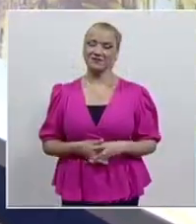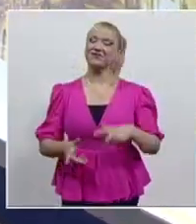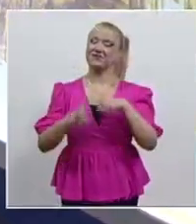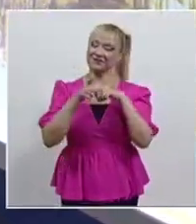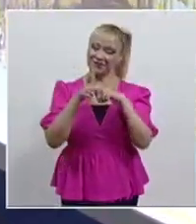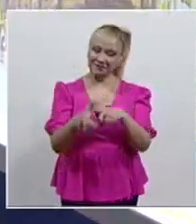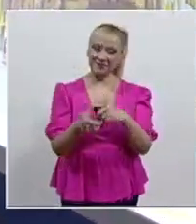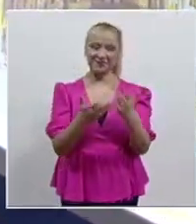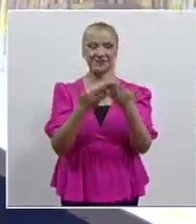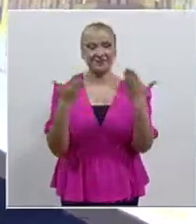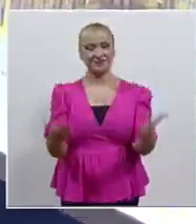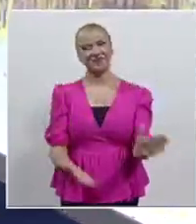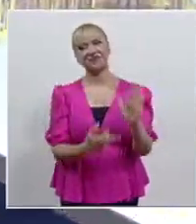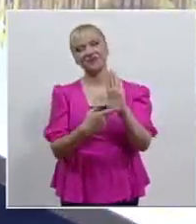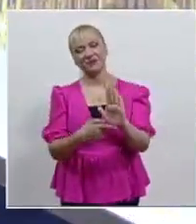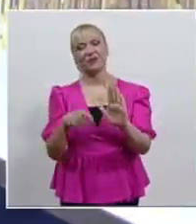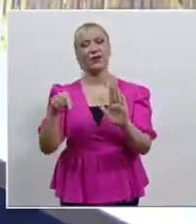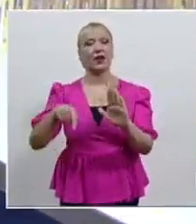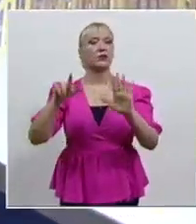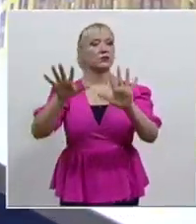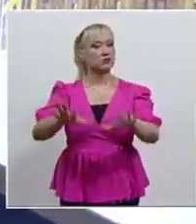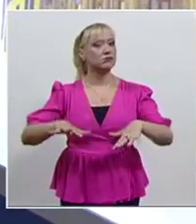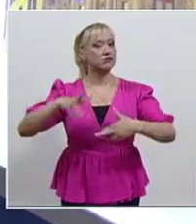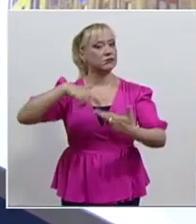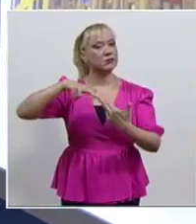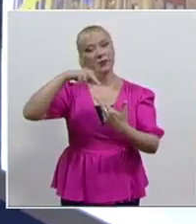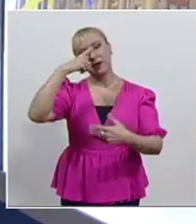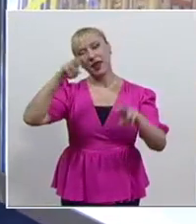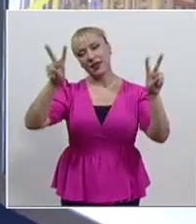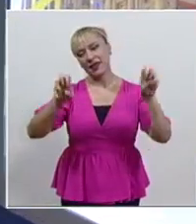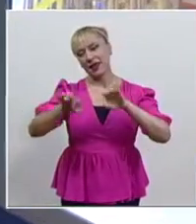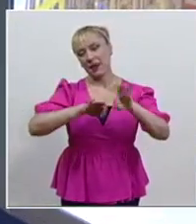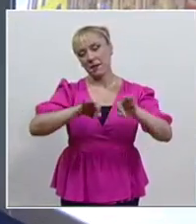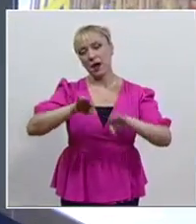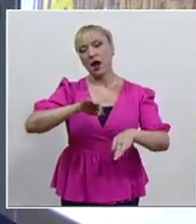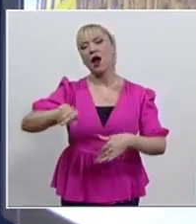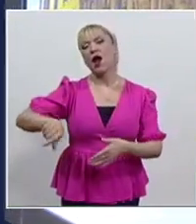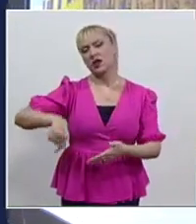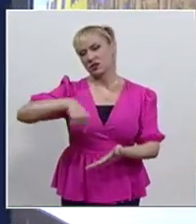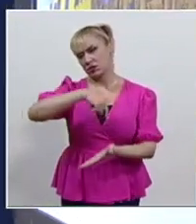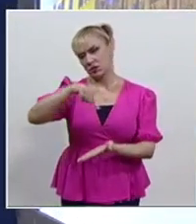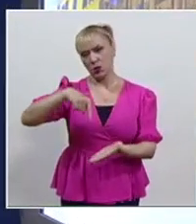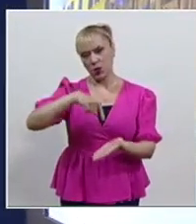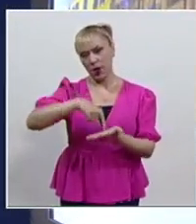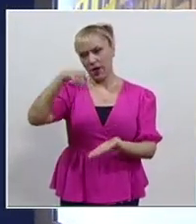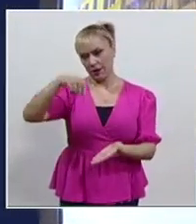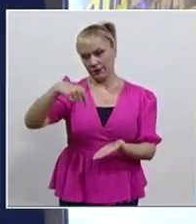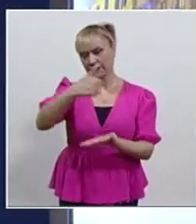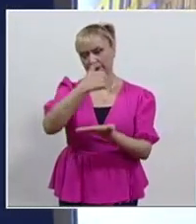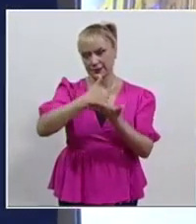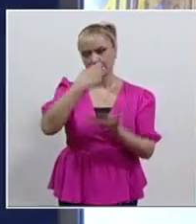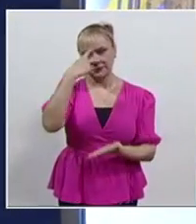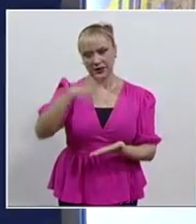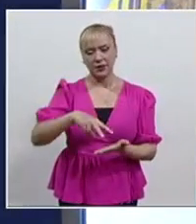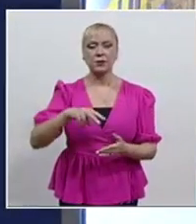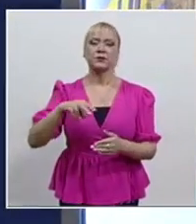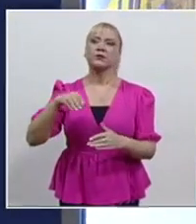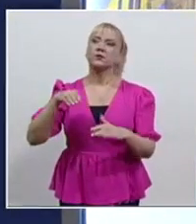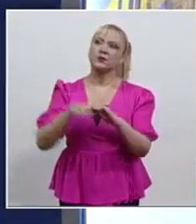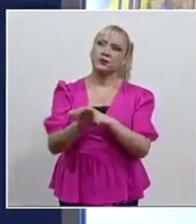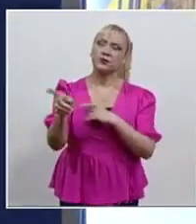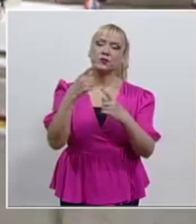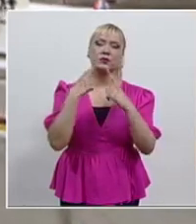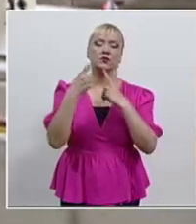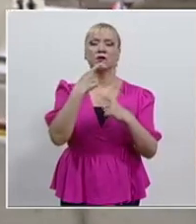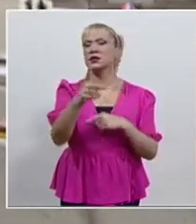Continuamos con las noticias. El Pleno Regional en materia de trabajo de la región Centro-Sur, con residencia en la Ciudad de México, determinó que no